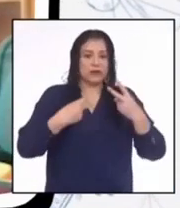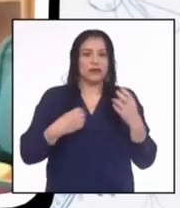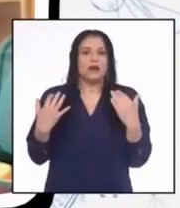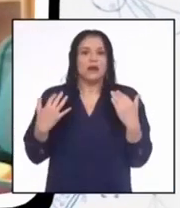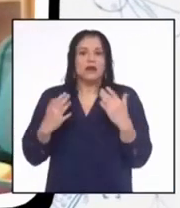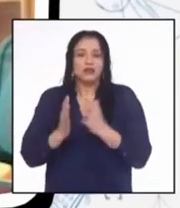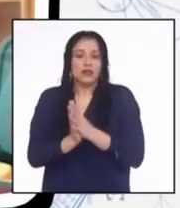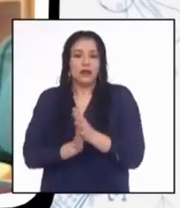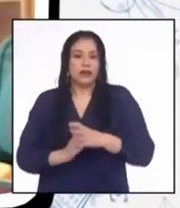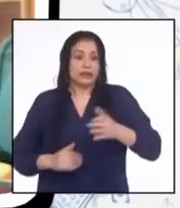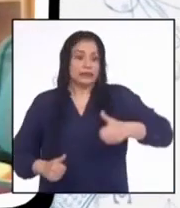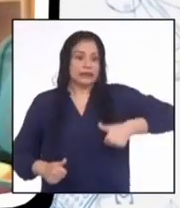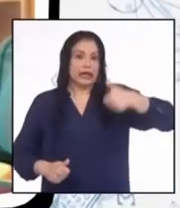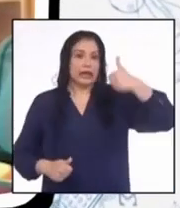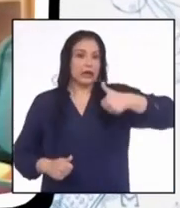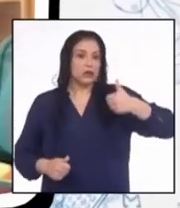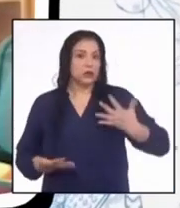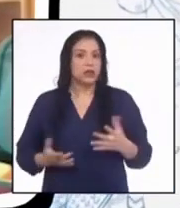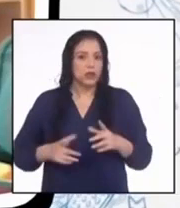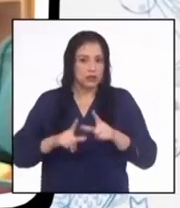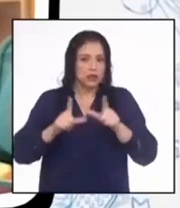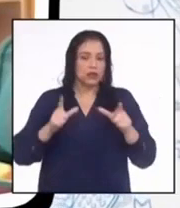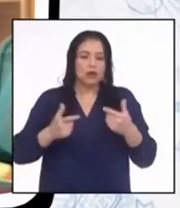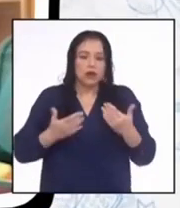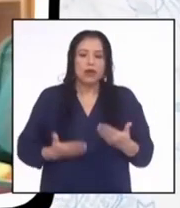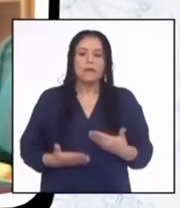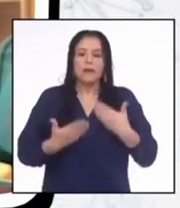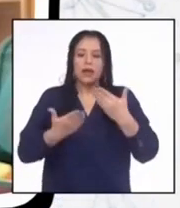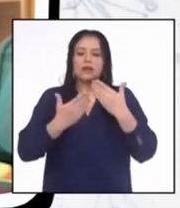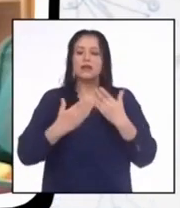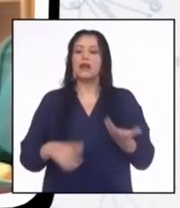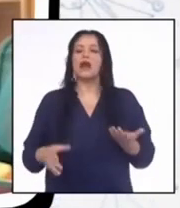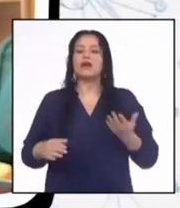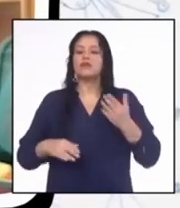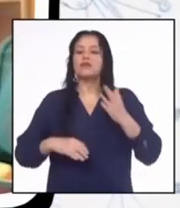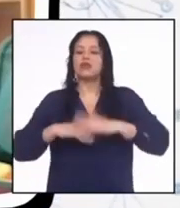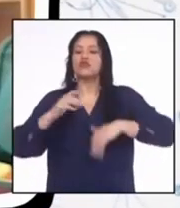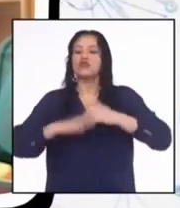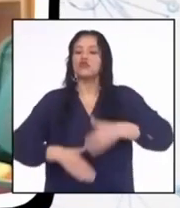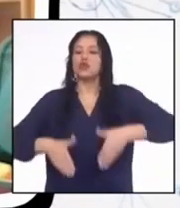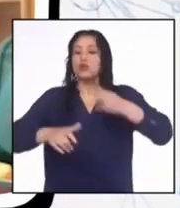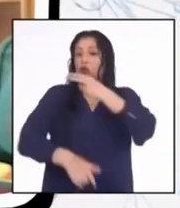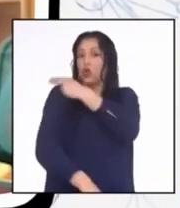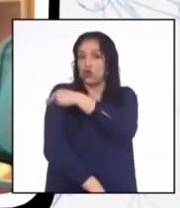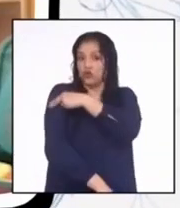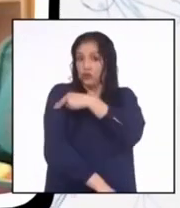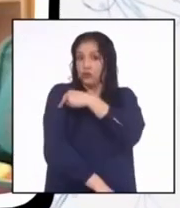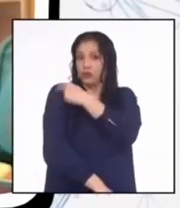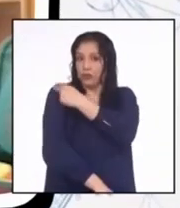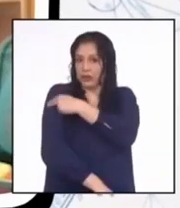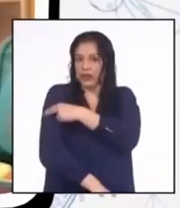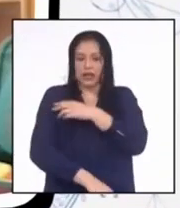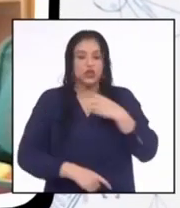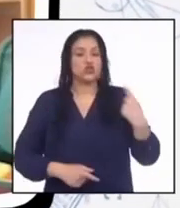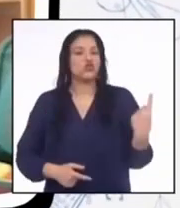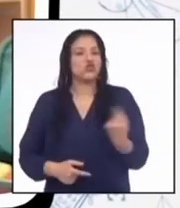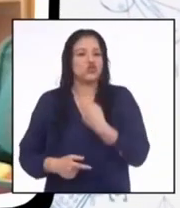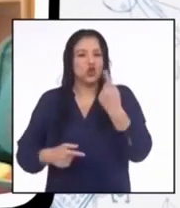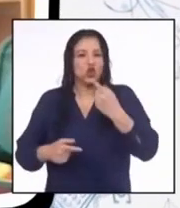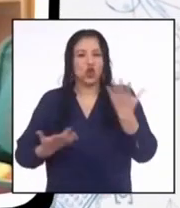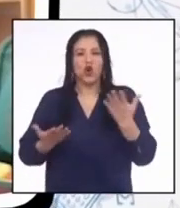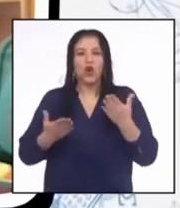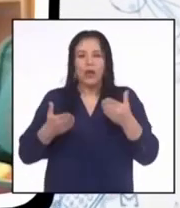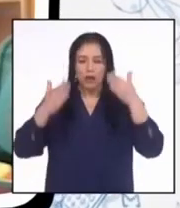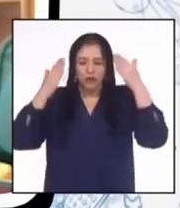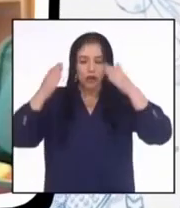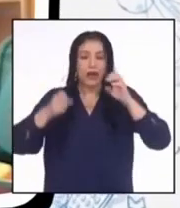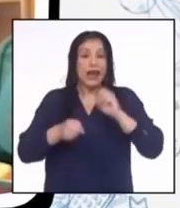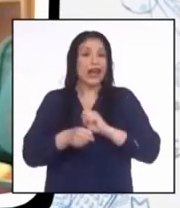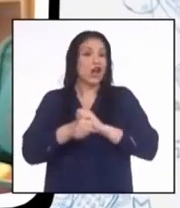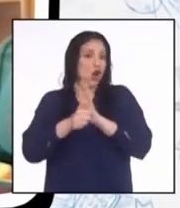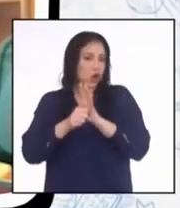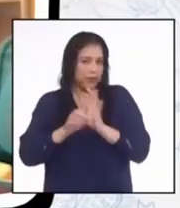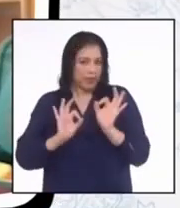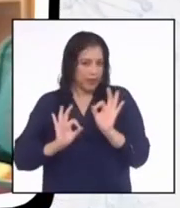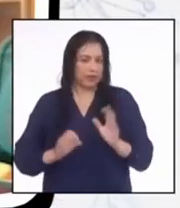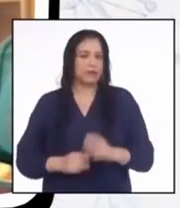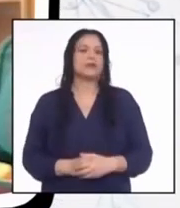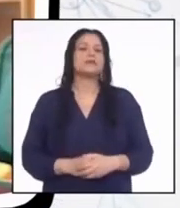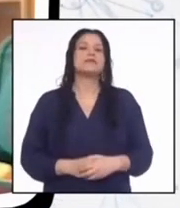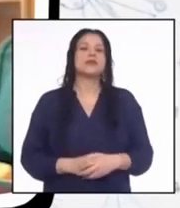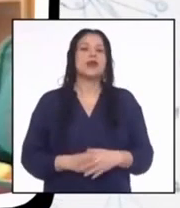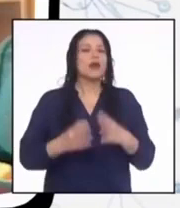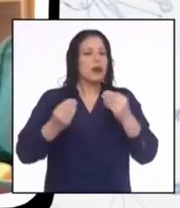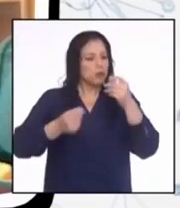Las autoridades entonces plantearon construir un hospital en mi distrito, solo para casos COVID-19.